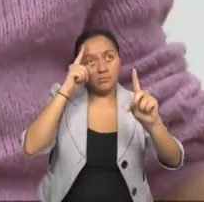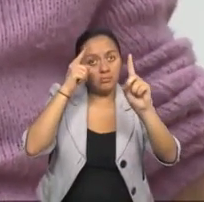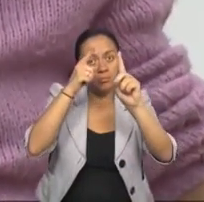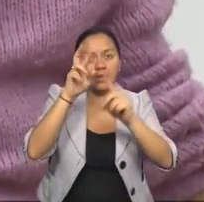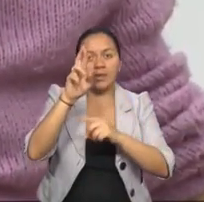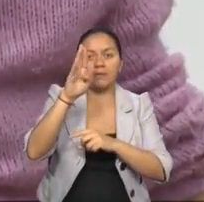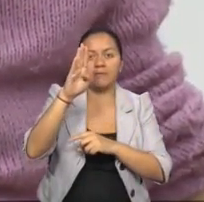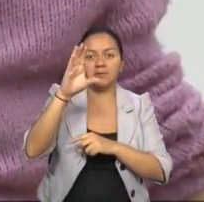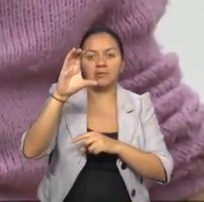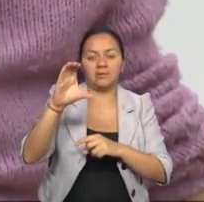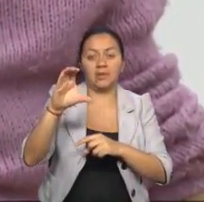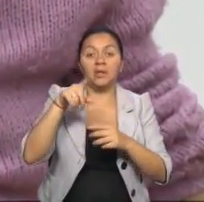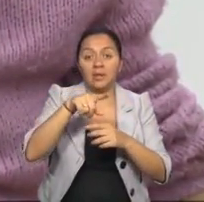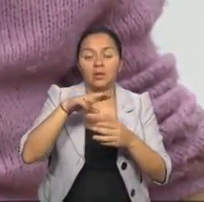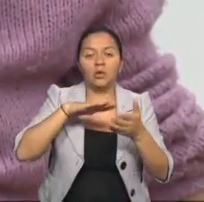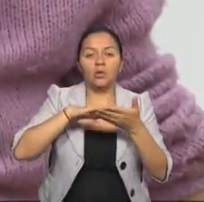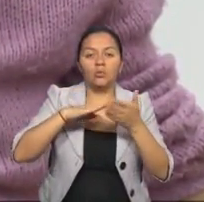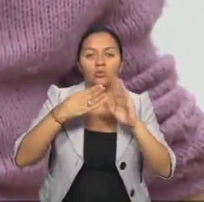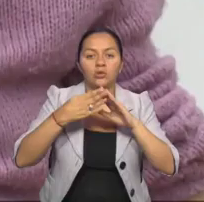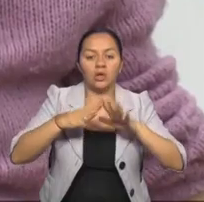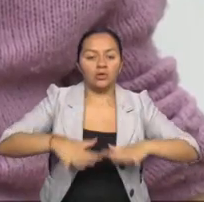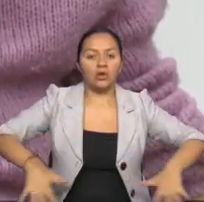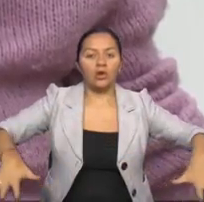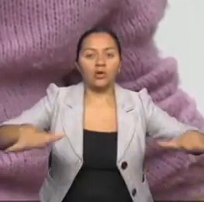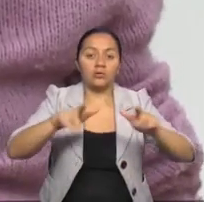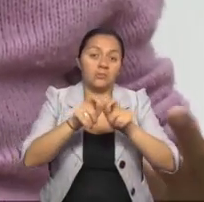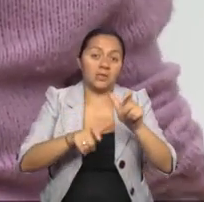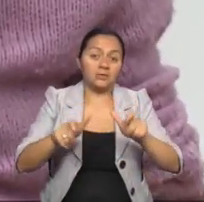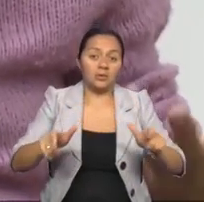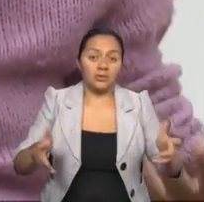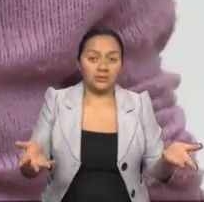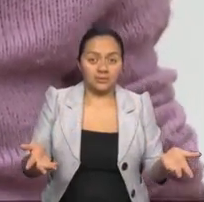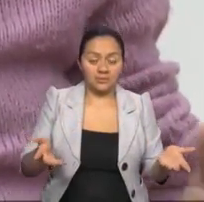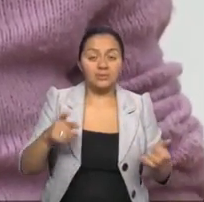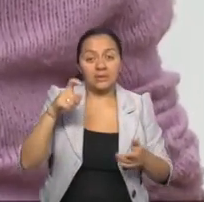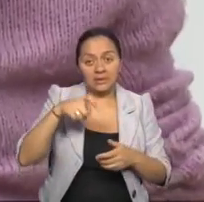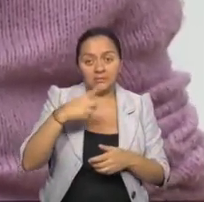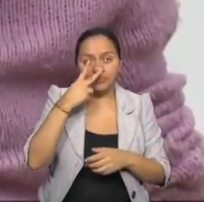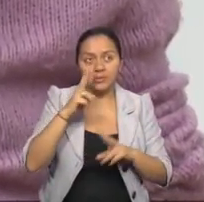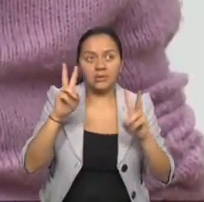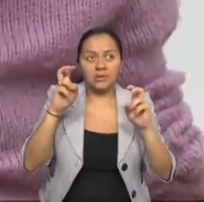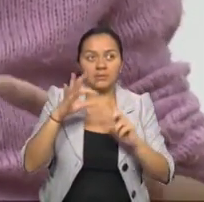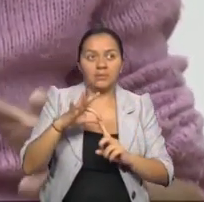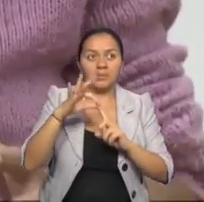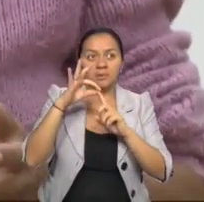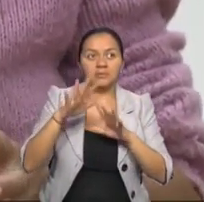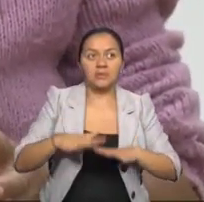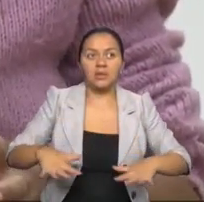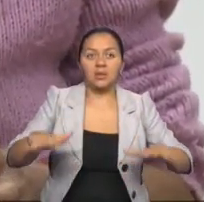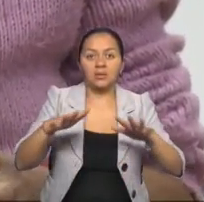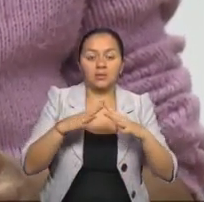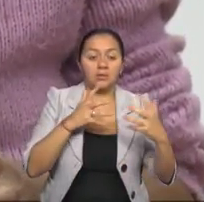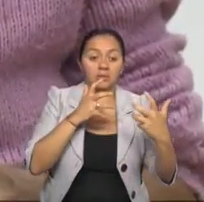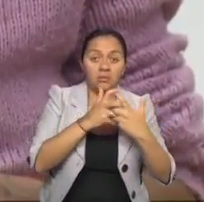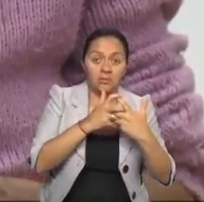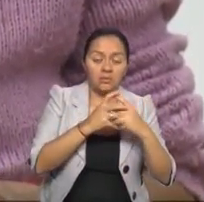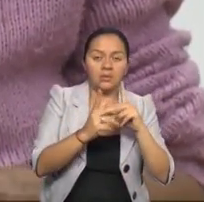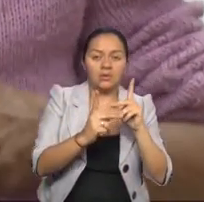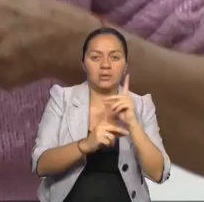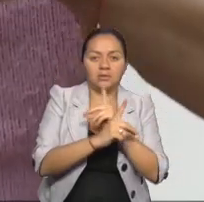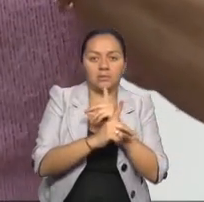la rdc porque la comunidad está conformada por todos y ese es el tema principal cómo hacer que la discapacidad